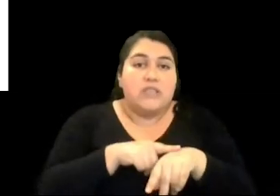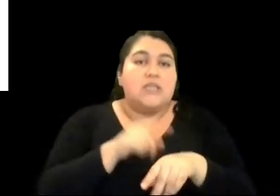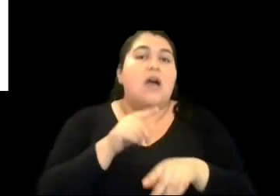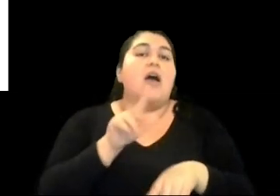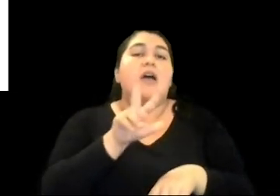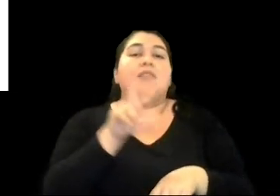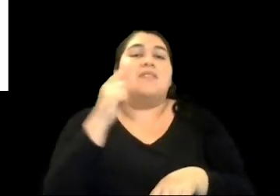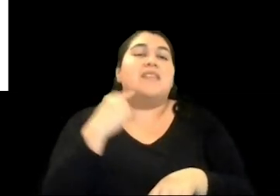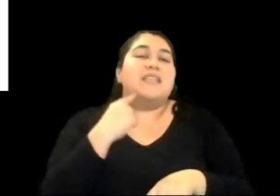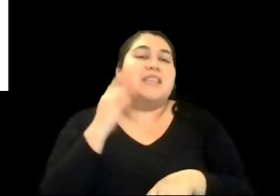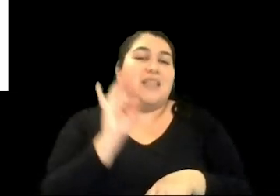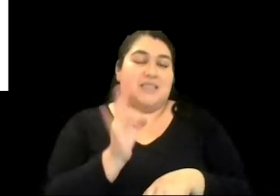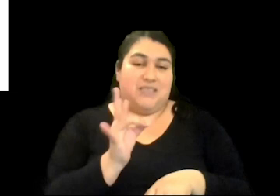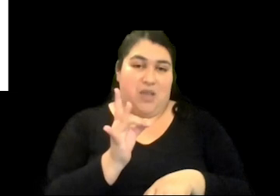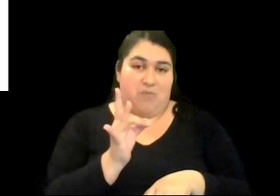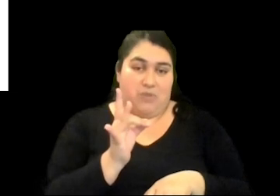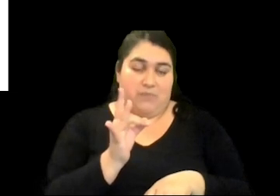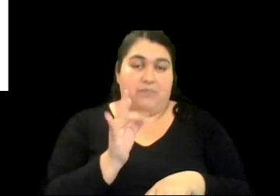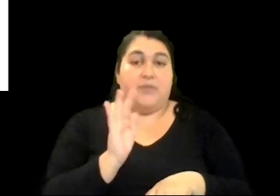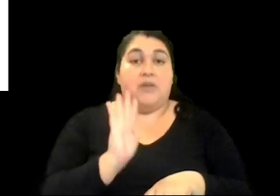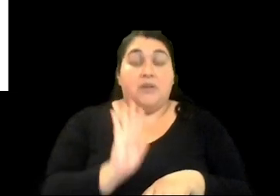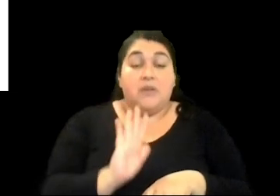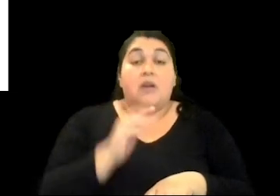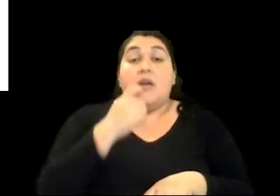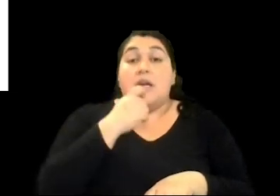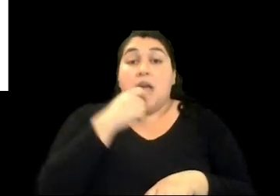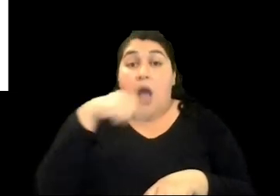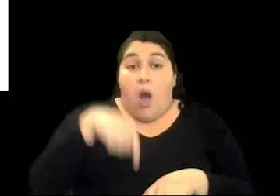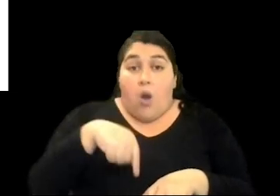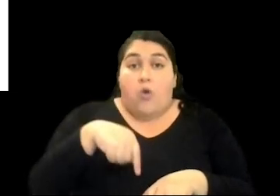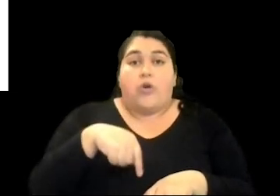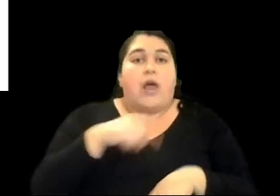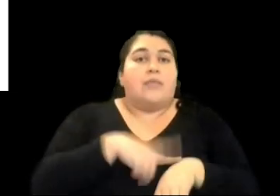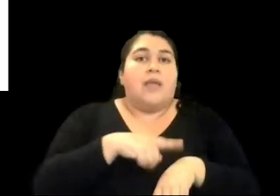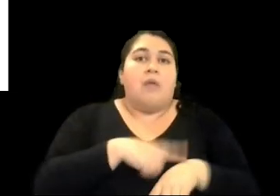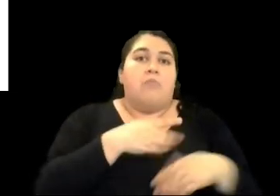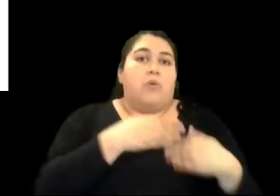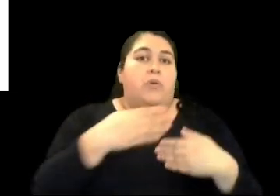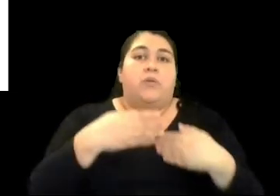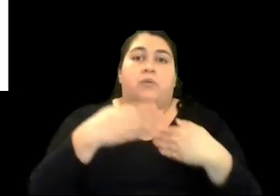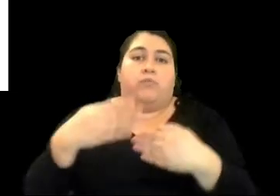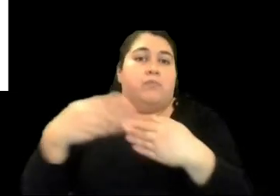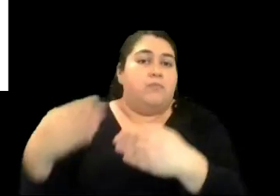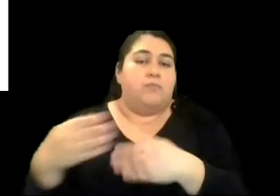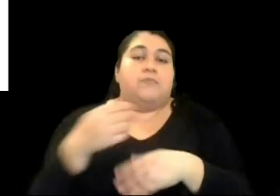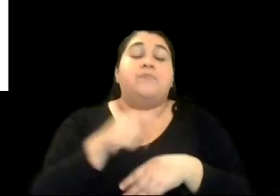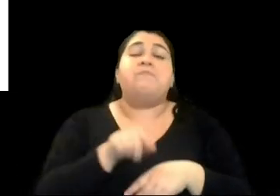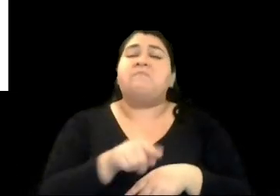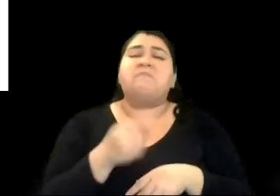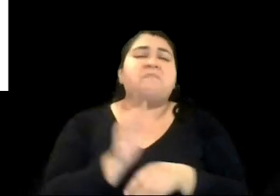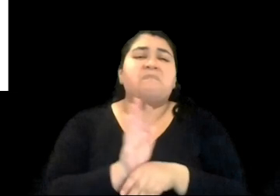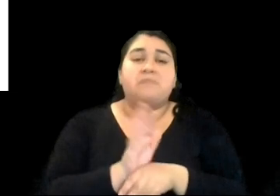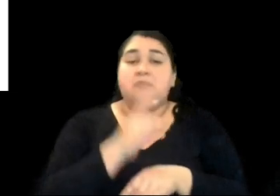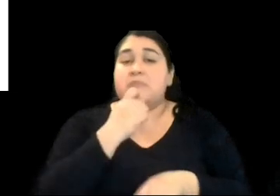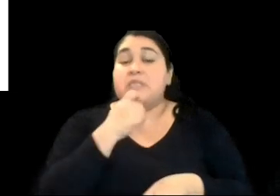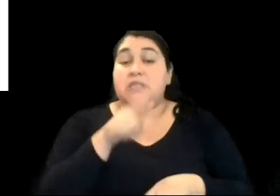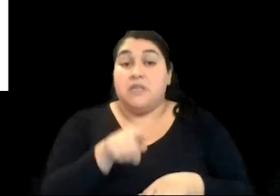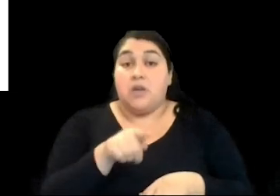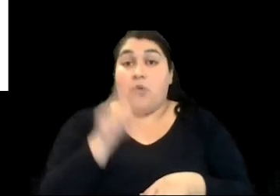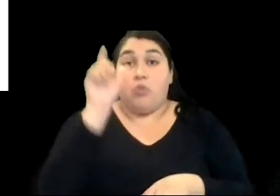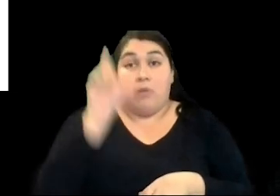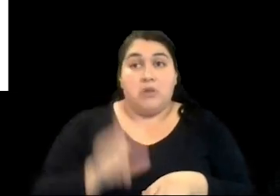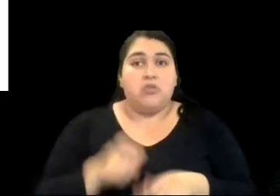diciembre. Ahora bien, mientras tanto corre el tiempo. Esto quiere decir que si un contribuyente puede